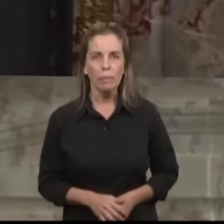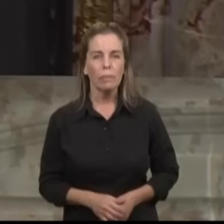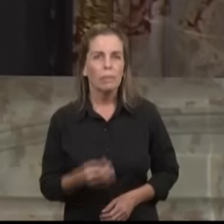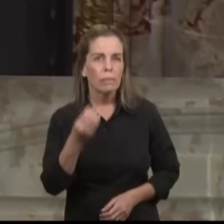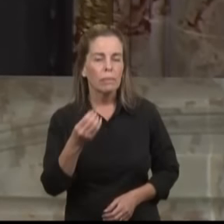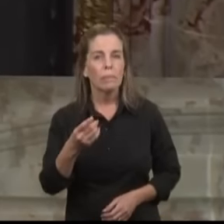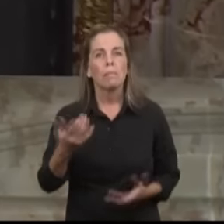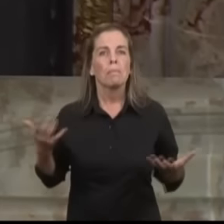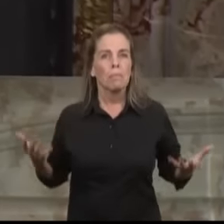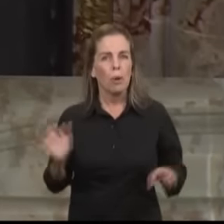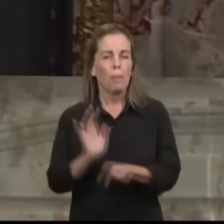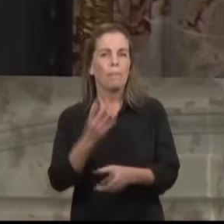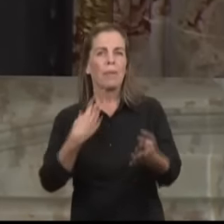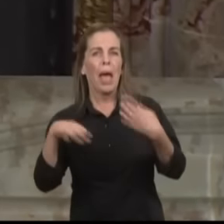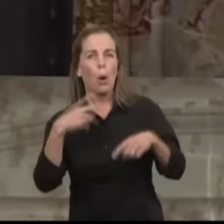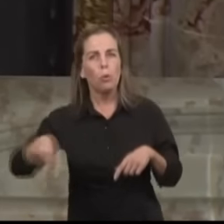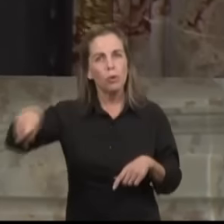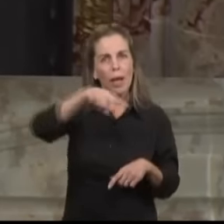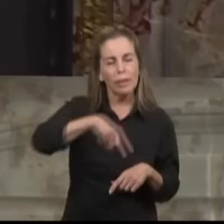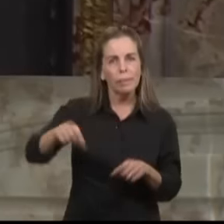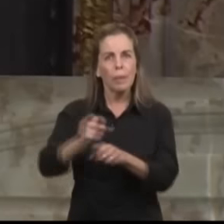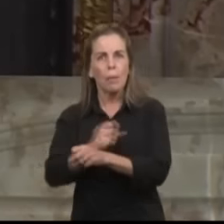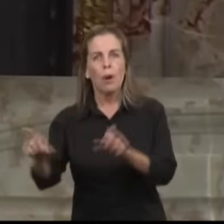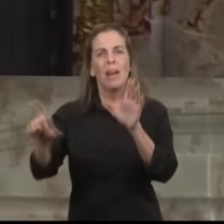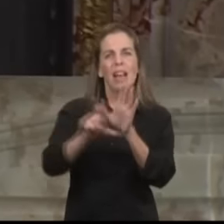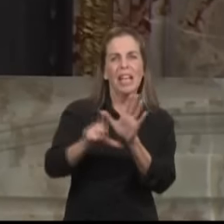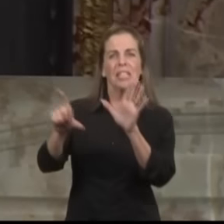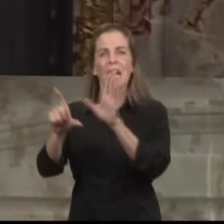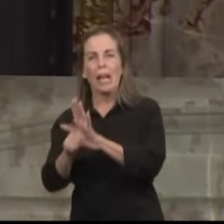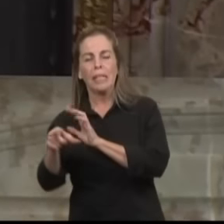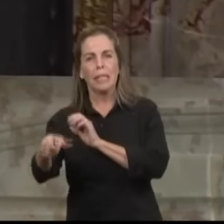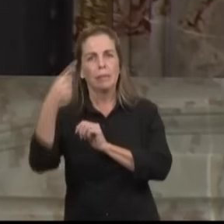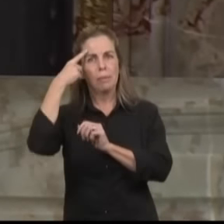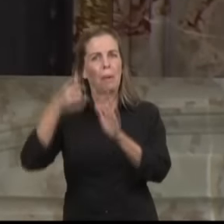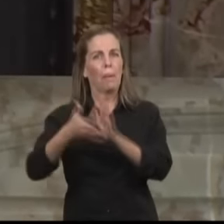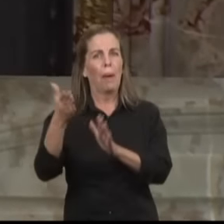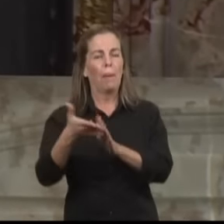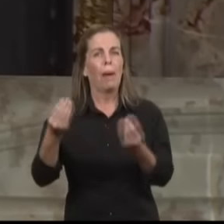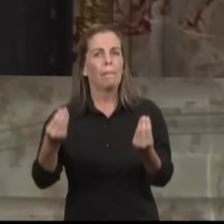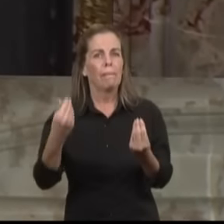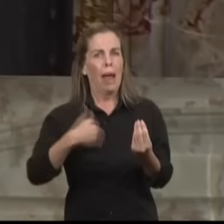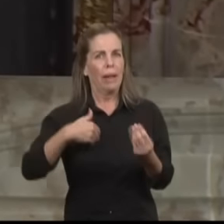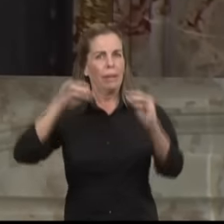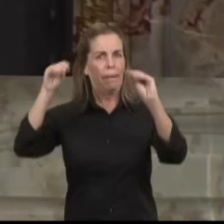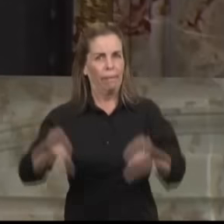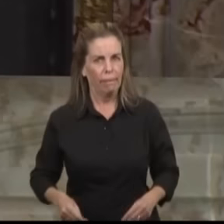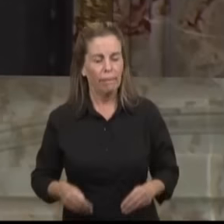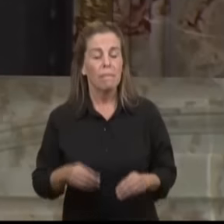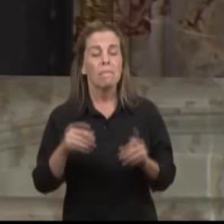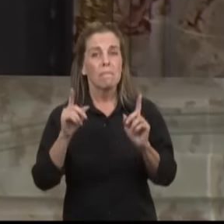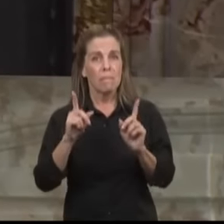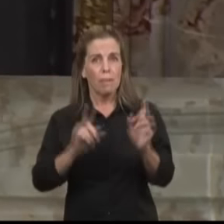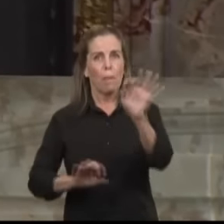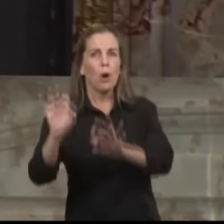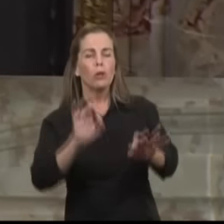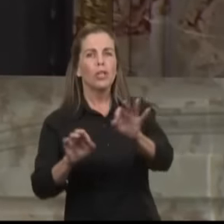causas nobles como excusas, promulgan leyes que irremediablemente llevan a la quiebra nacional. Los proyectos aprobados por el